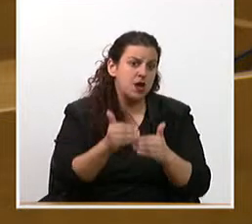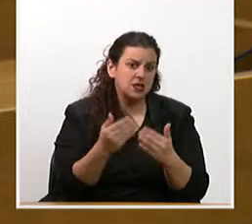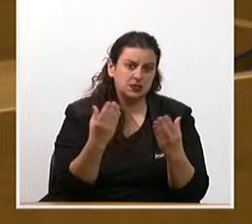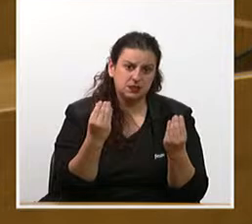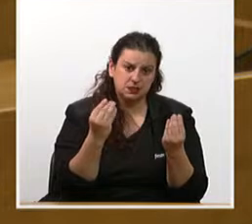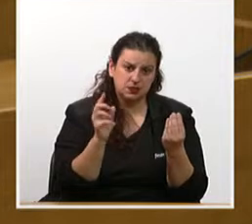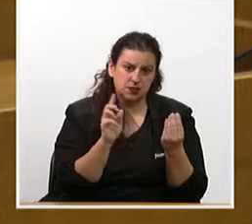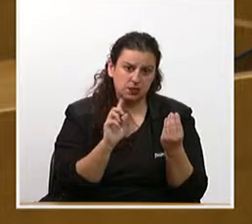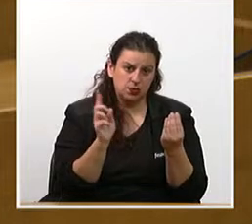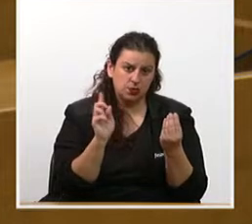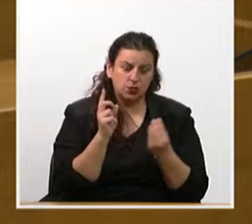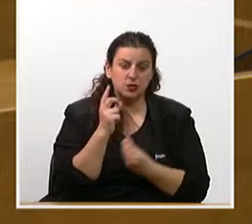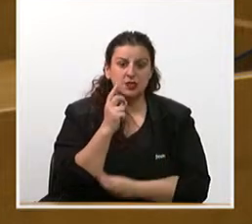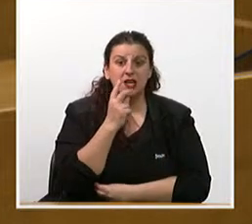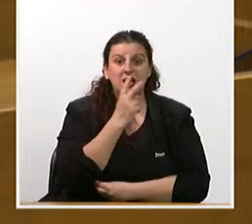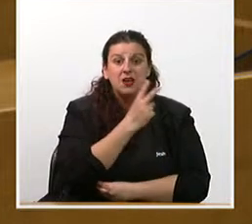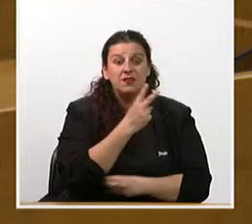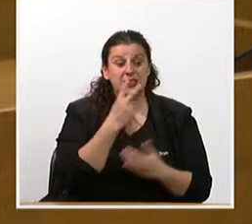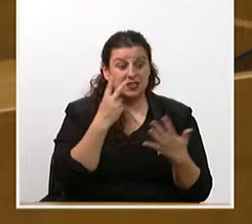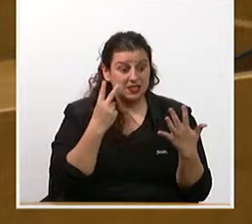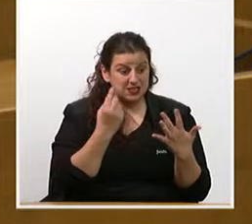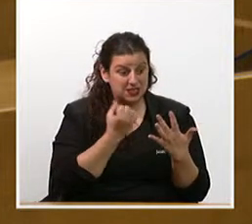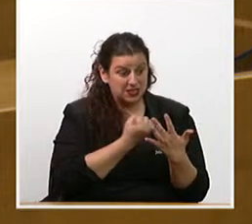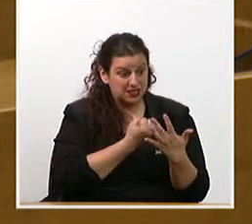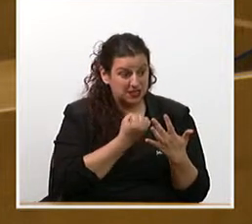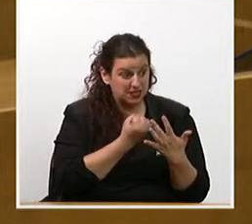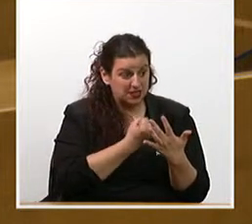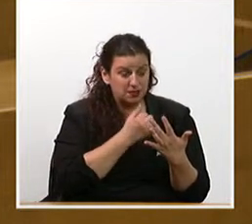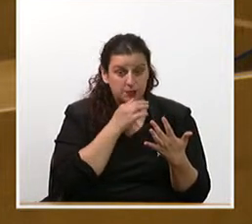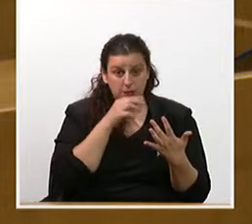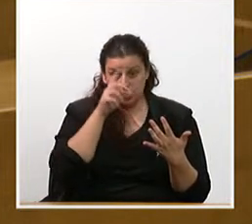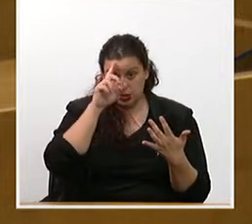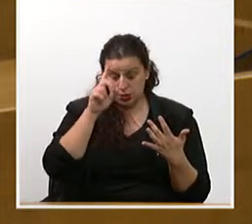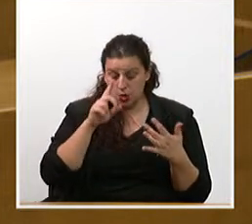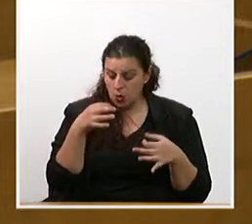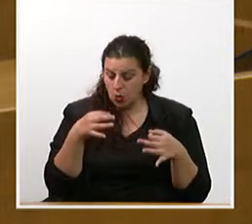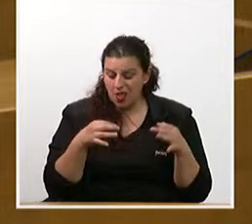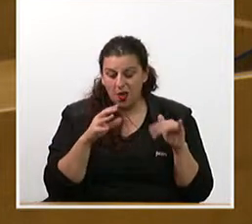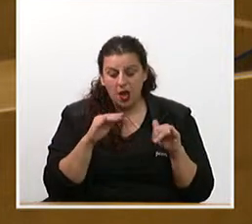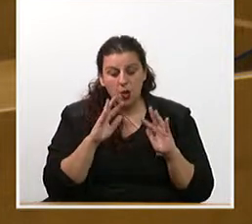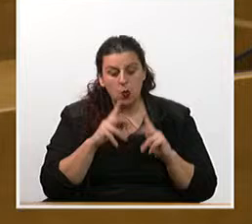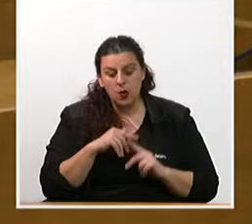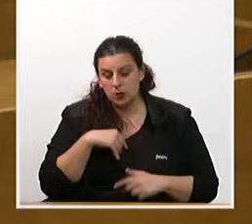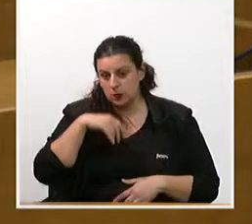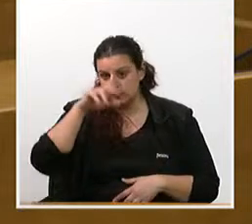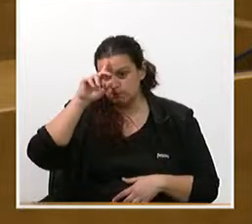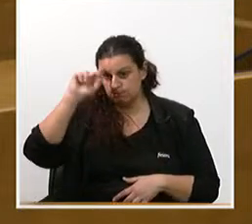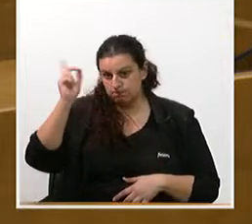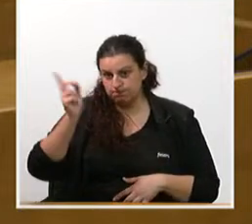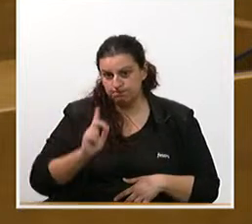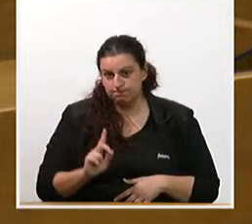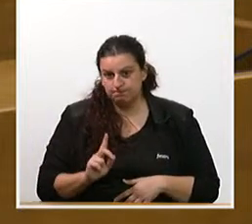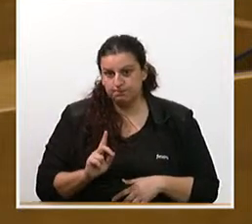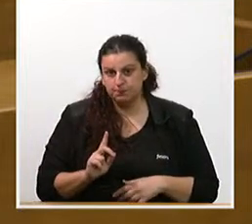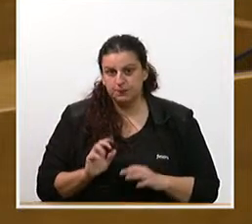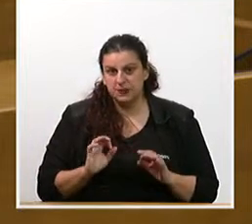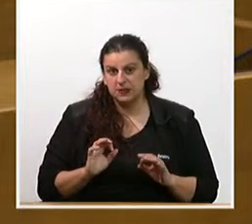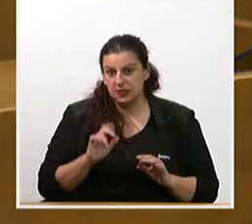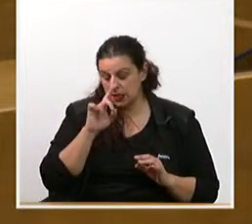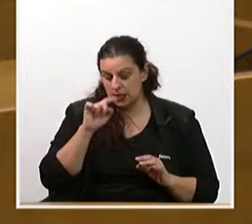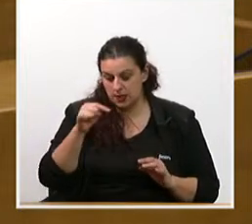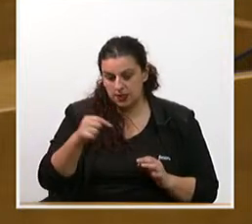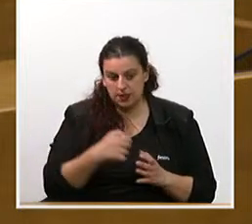cuando a 27 de diciembre aún no sabíamos los juzgados que tendríamos que poner en marcha al inicio del año